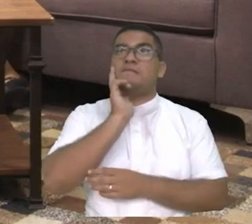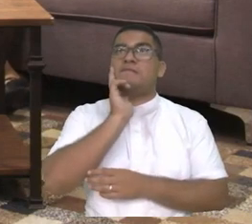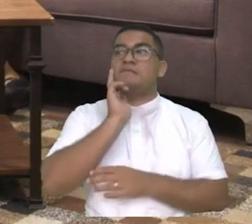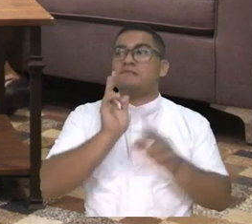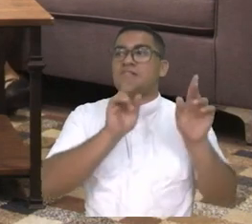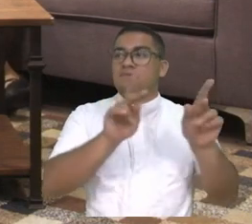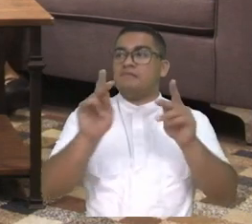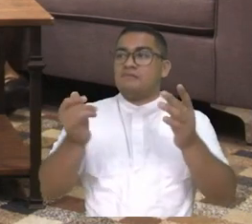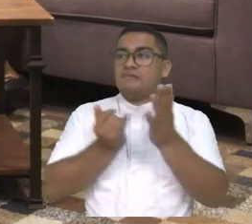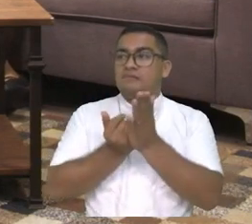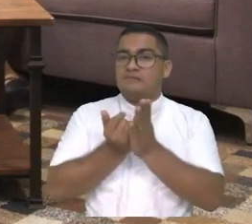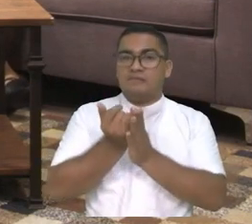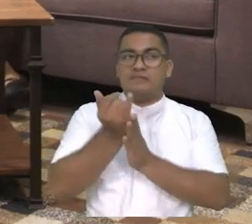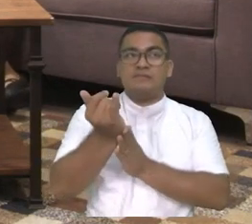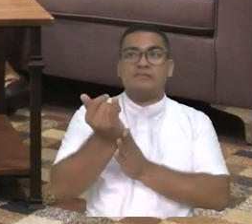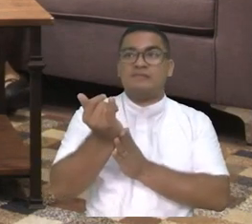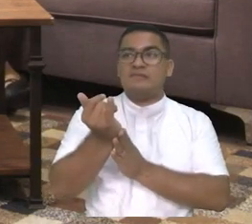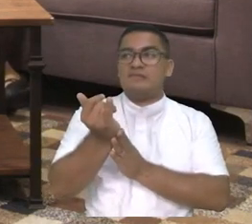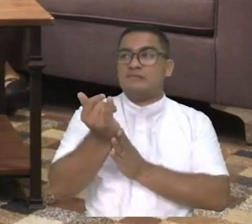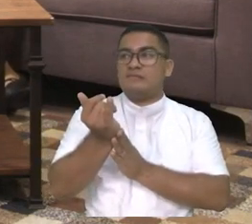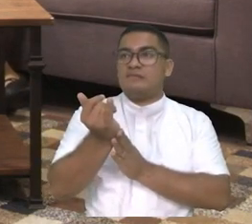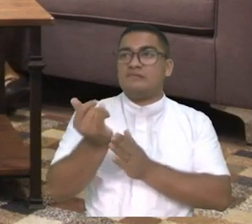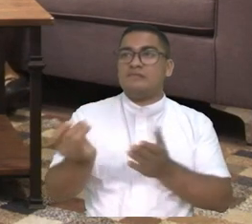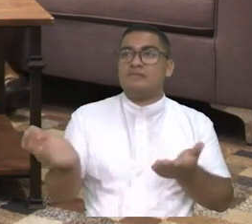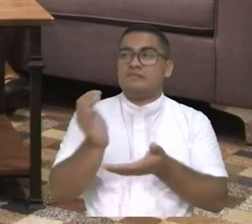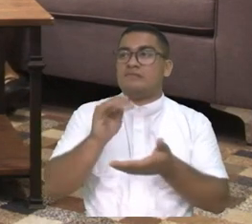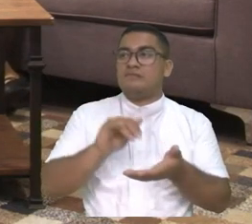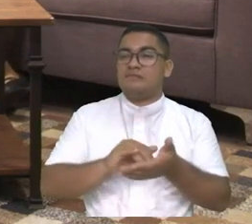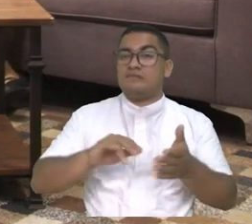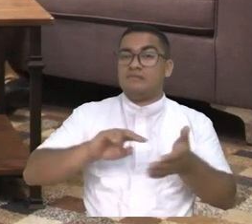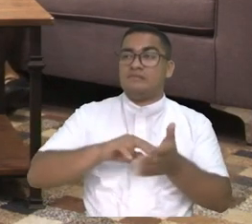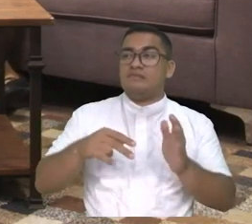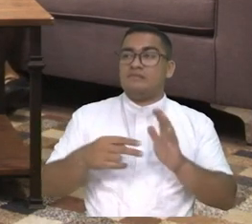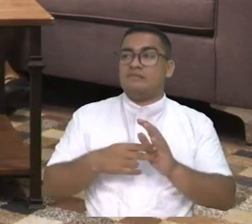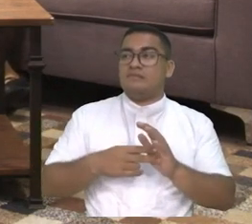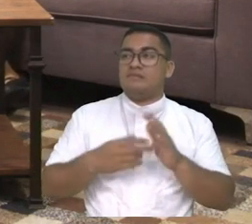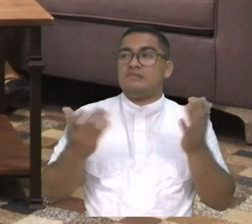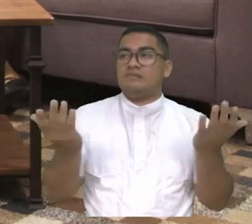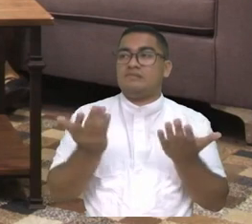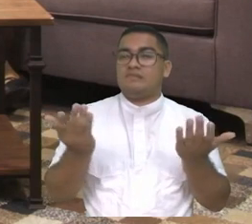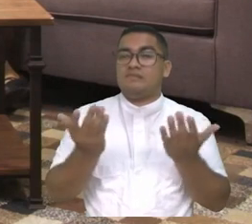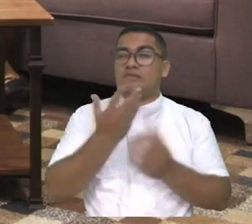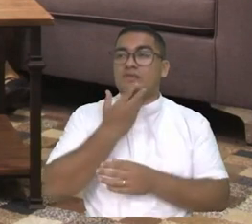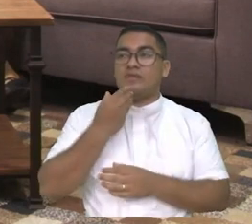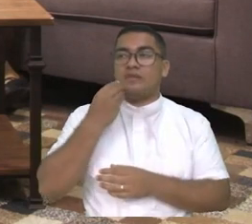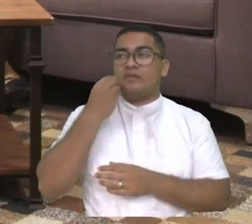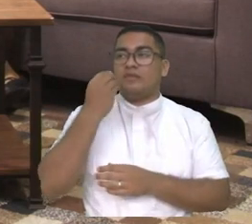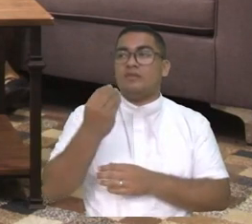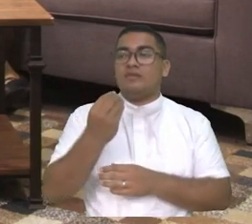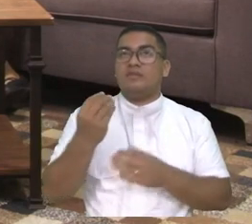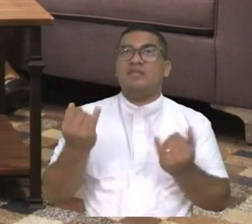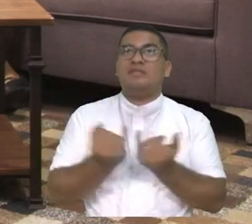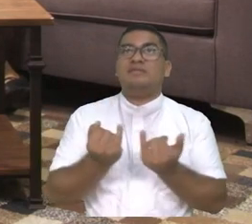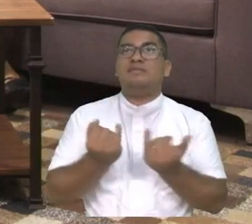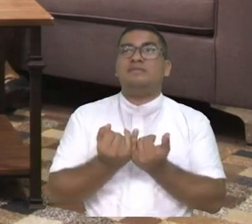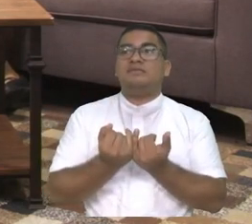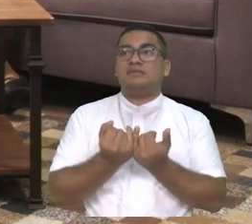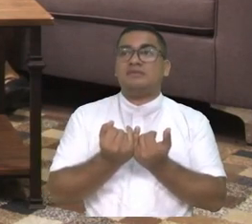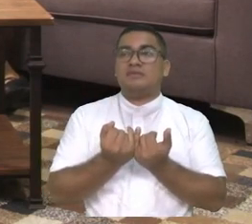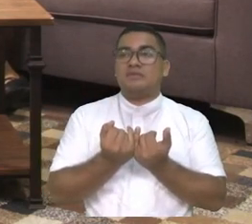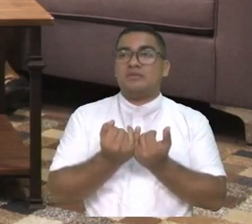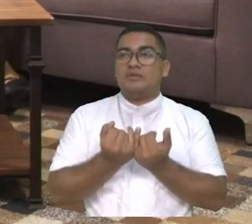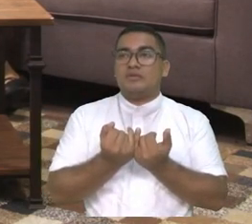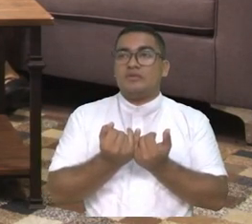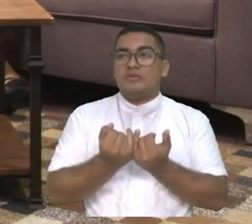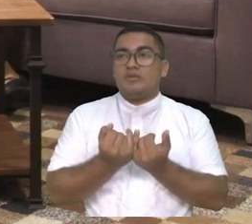grandes investigadores, porque volvemos, de nada nos sirve llegar a la juventud si no hemos recibido una